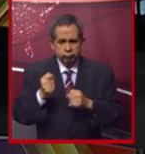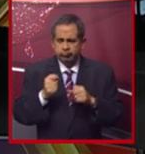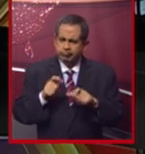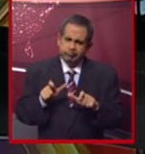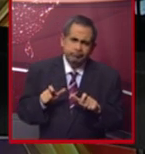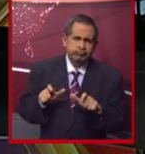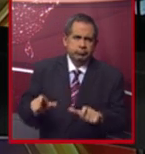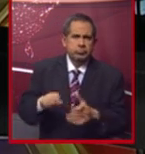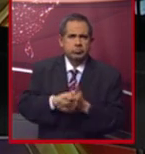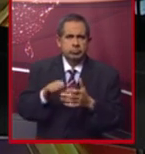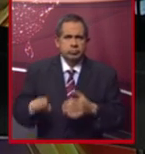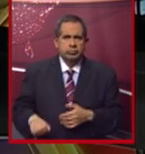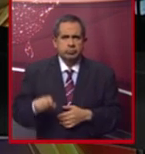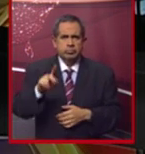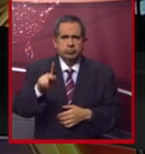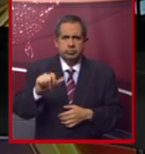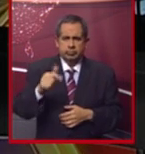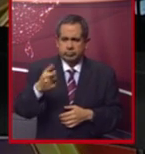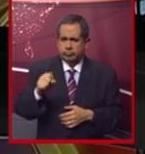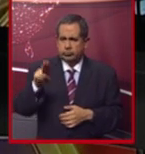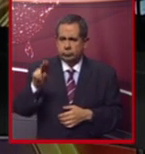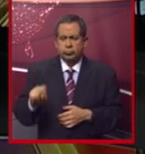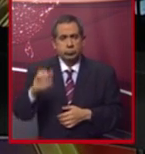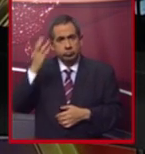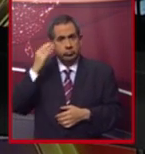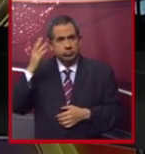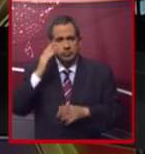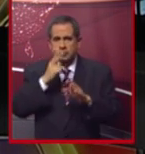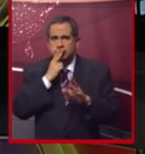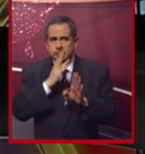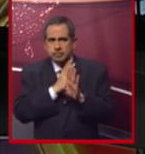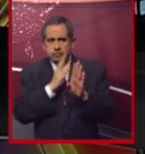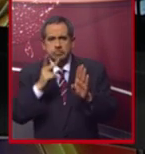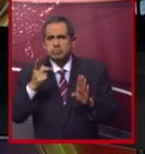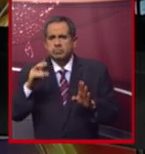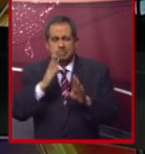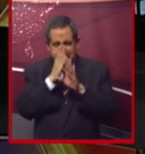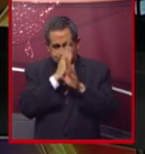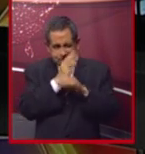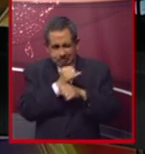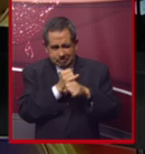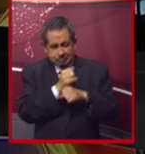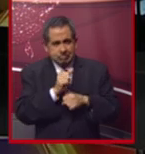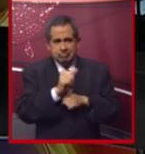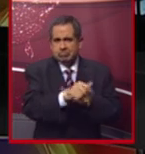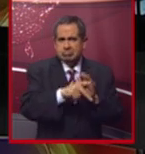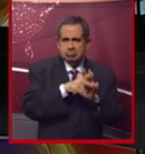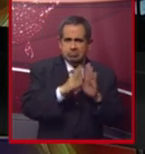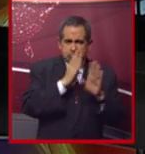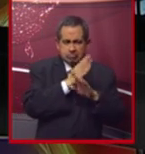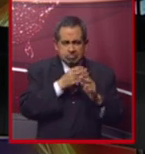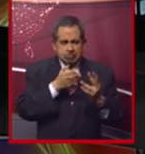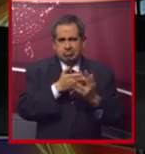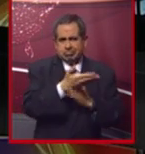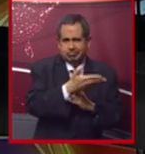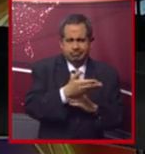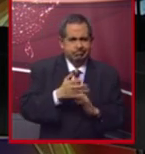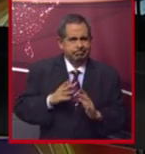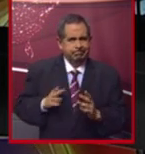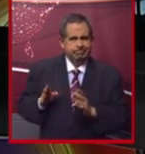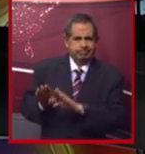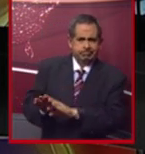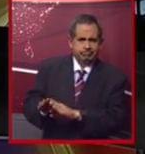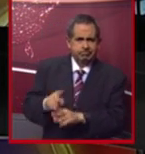como el software Pegasus, que habría sido utilizado por la PGR para espiar a periodistas y con ello proteger los